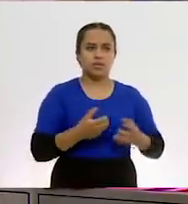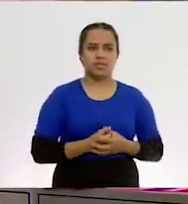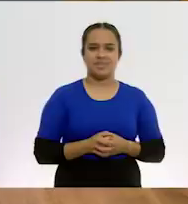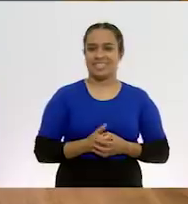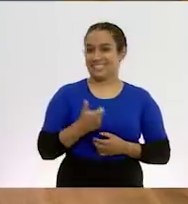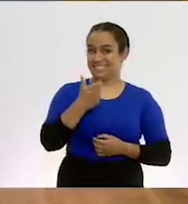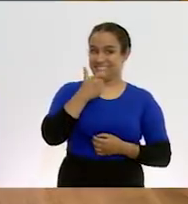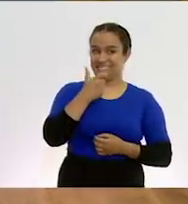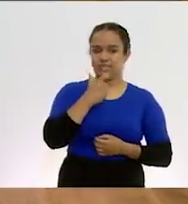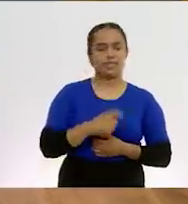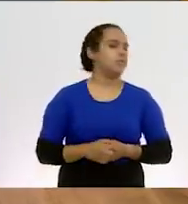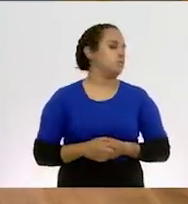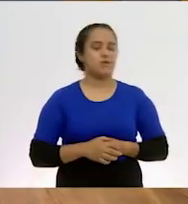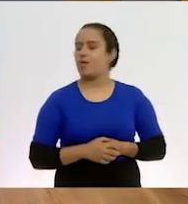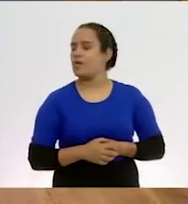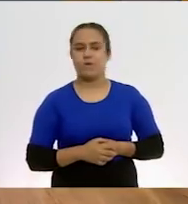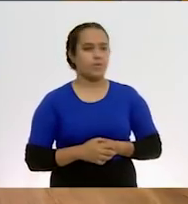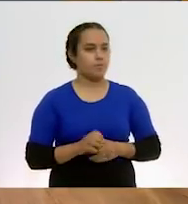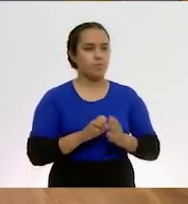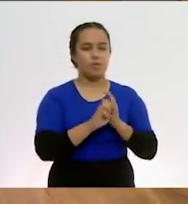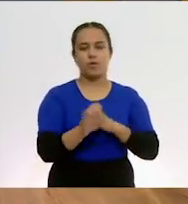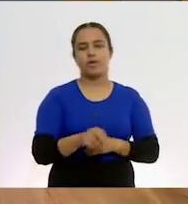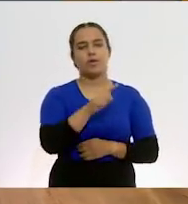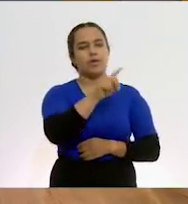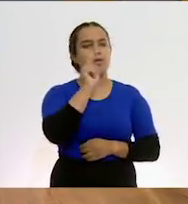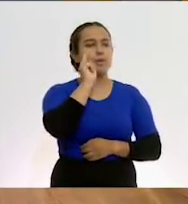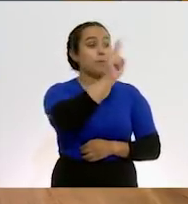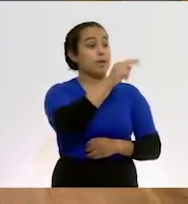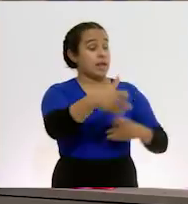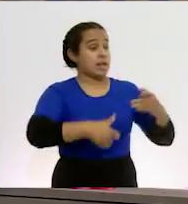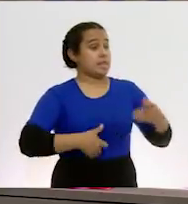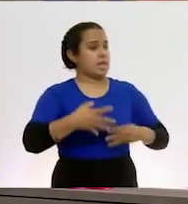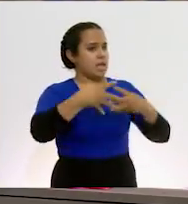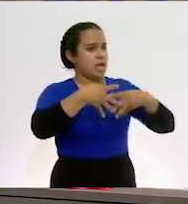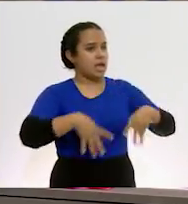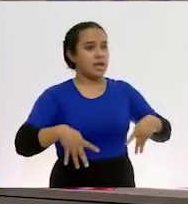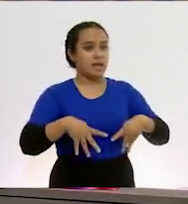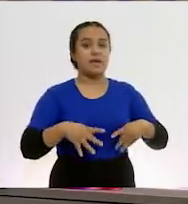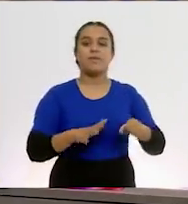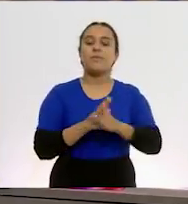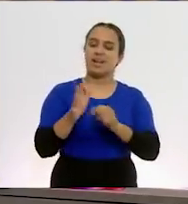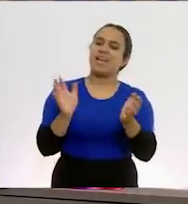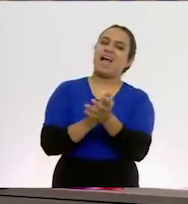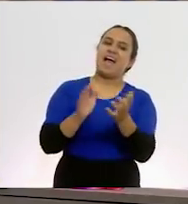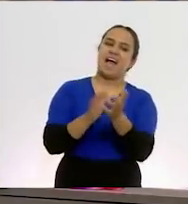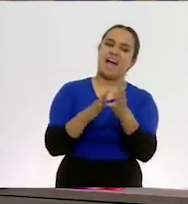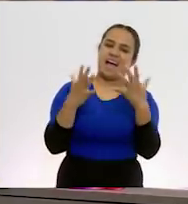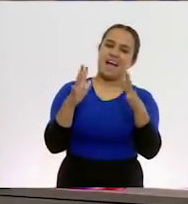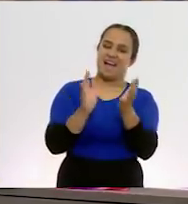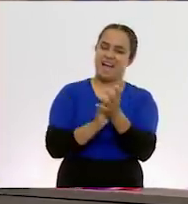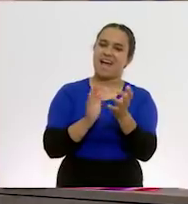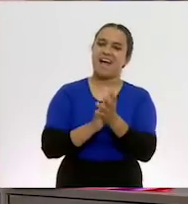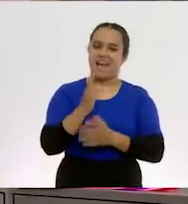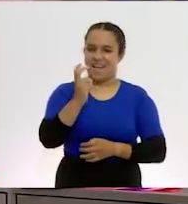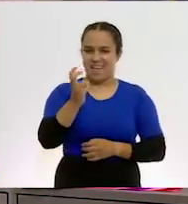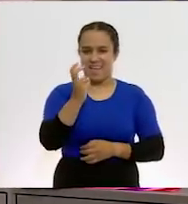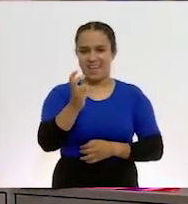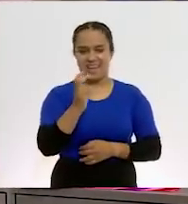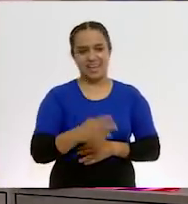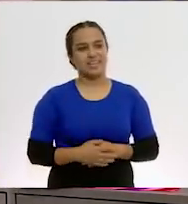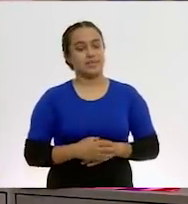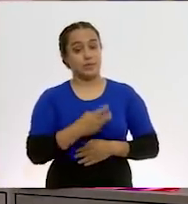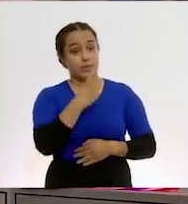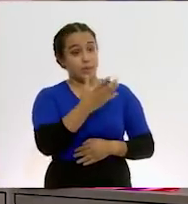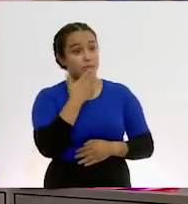¿Sonrío? No, cuando ves, por ejemplo, una obra de teatro que te gusta. ¡Aplaudo! ¡Aplaudes! Exactamente. Sí.